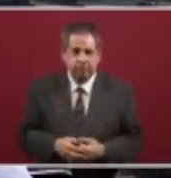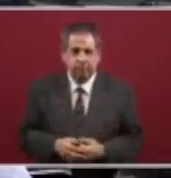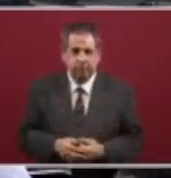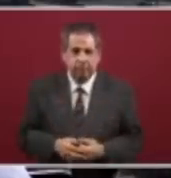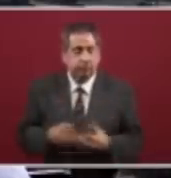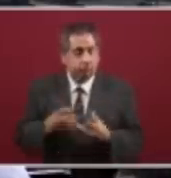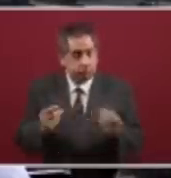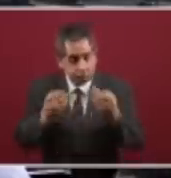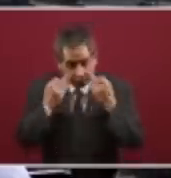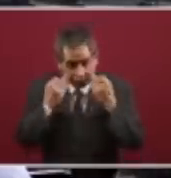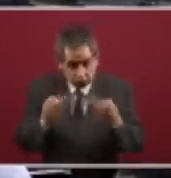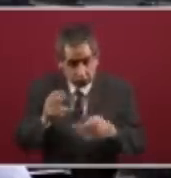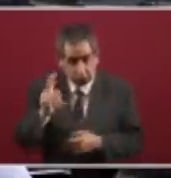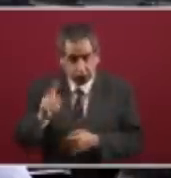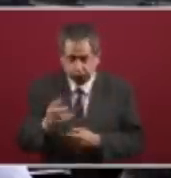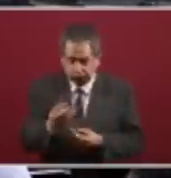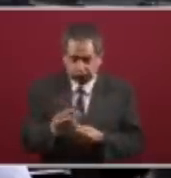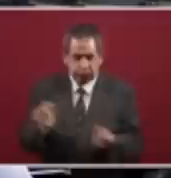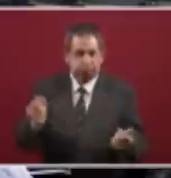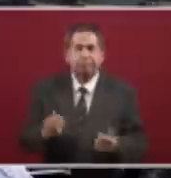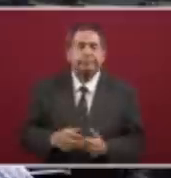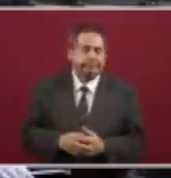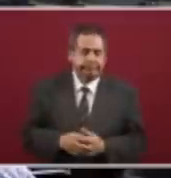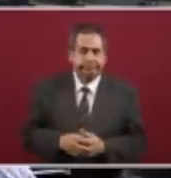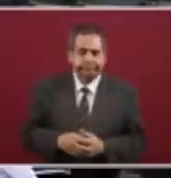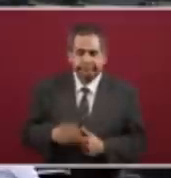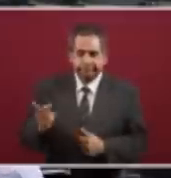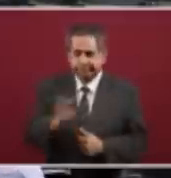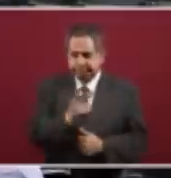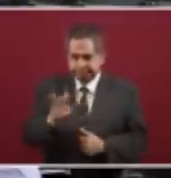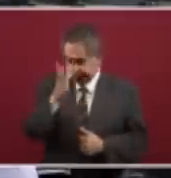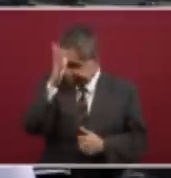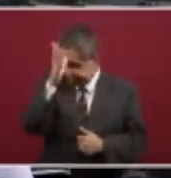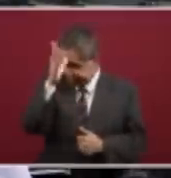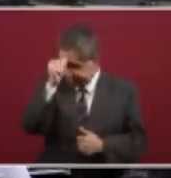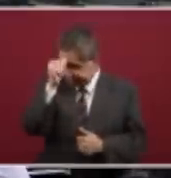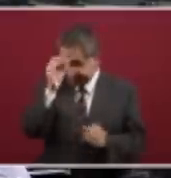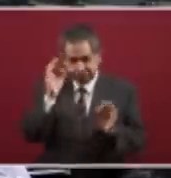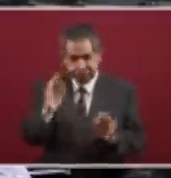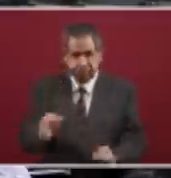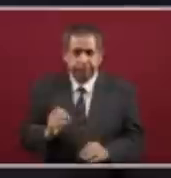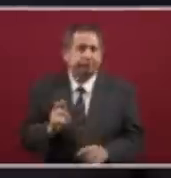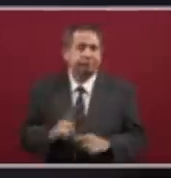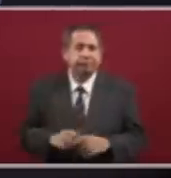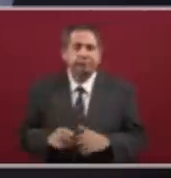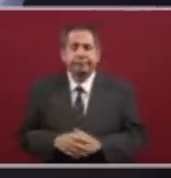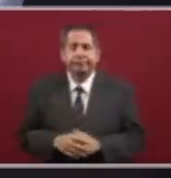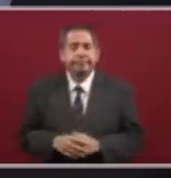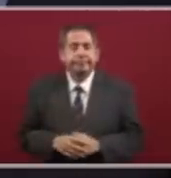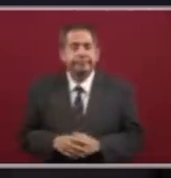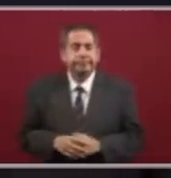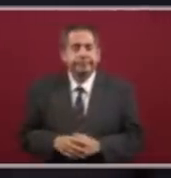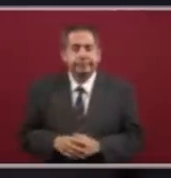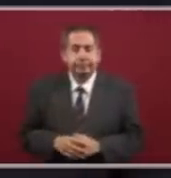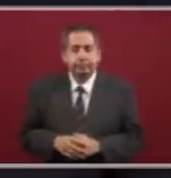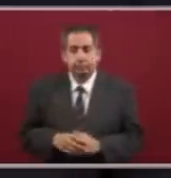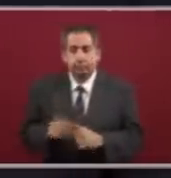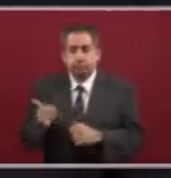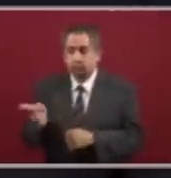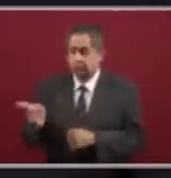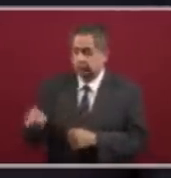me ha tocado ver acuerdos de él los